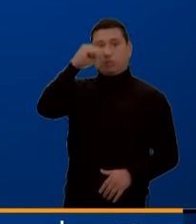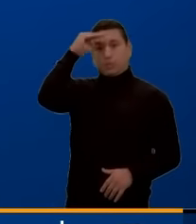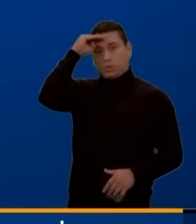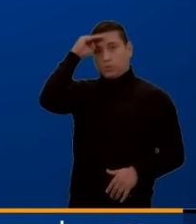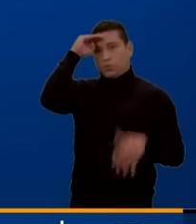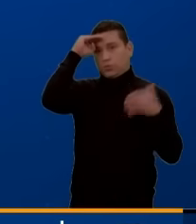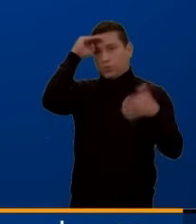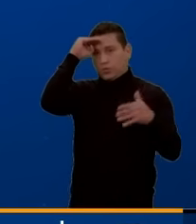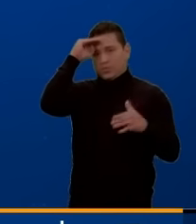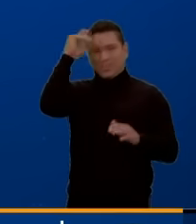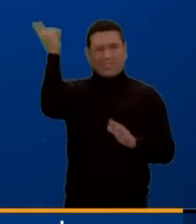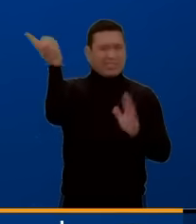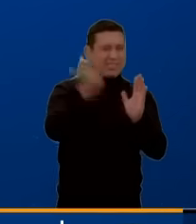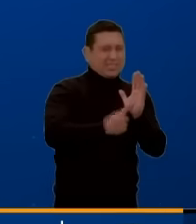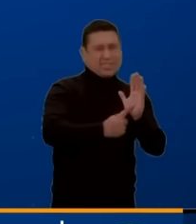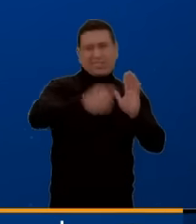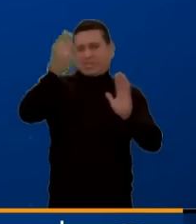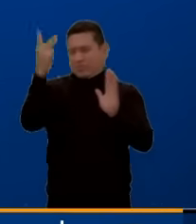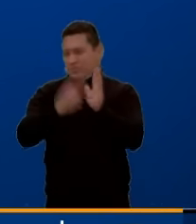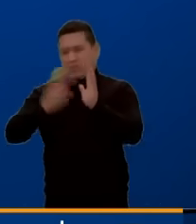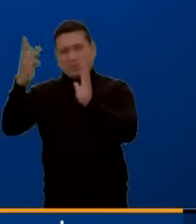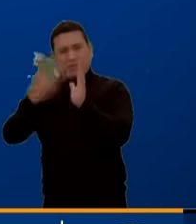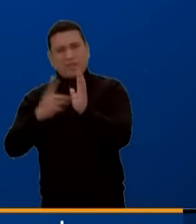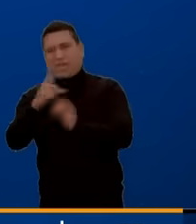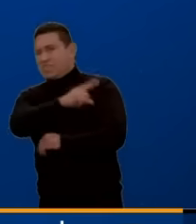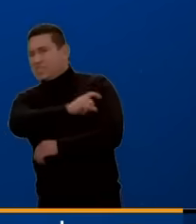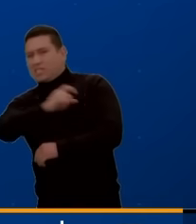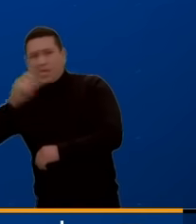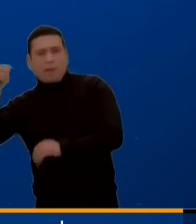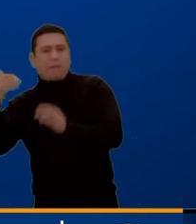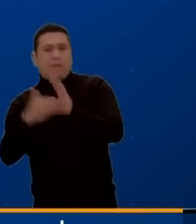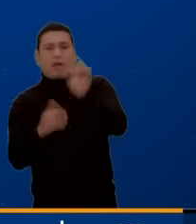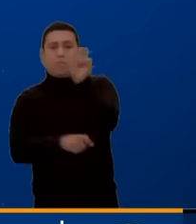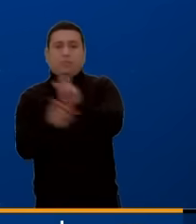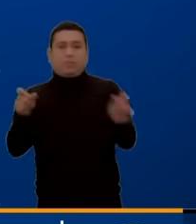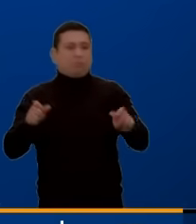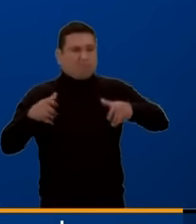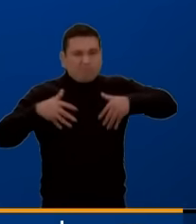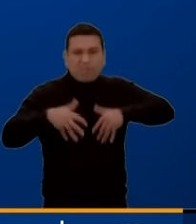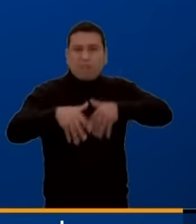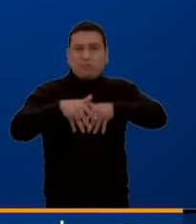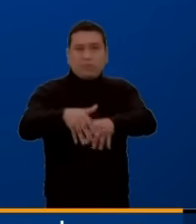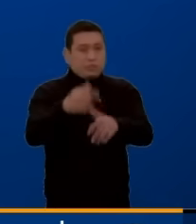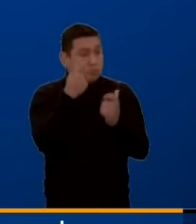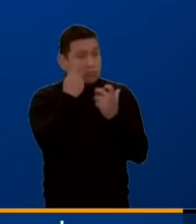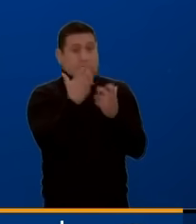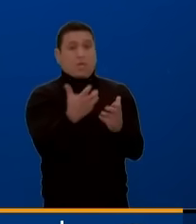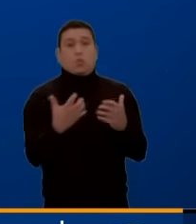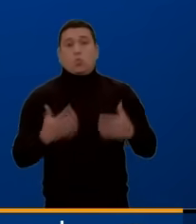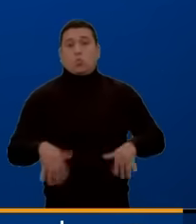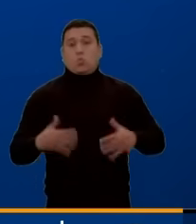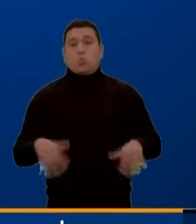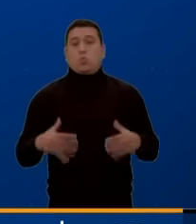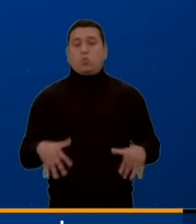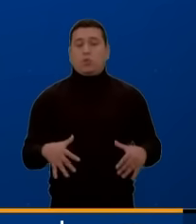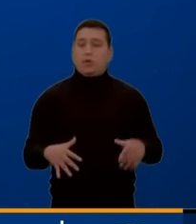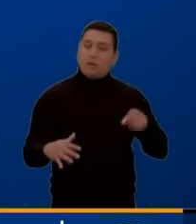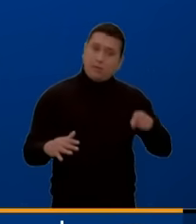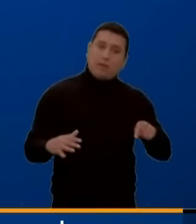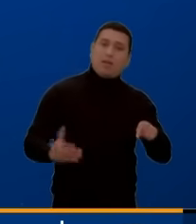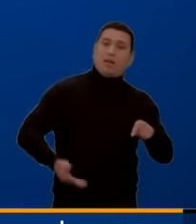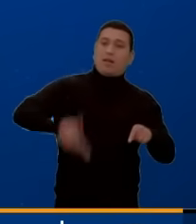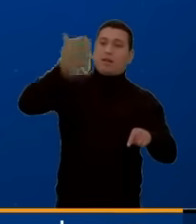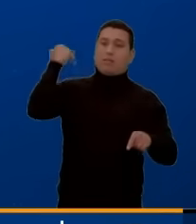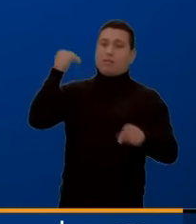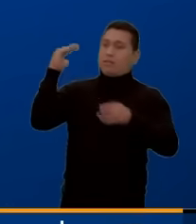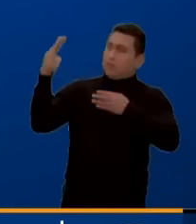cientos de miles de personas en las calles a esta hora. Es impresionante. Histórica asistencia. Desde las marchas en contra de las FARC y en contra